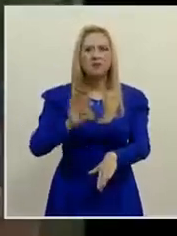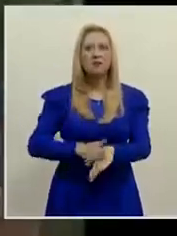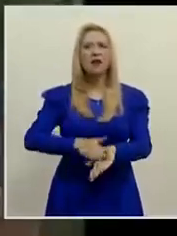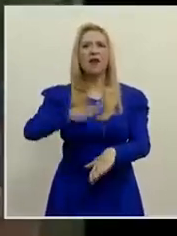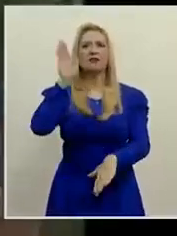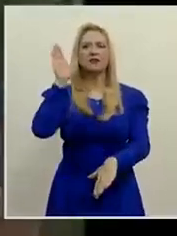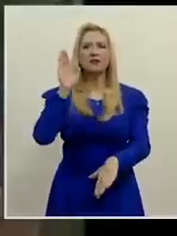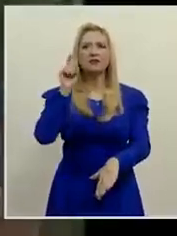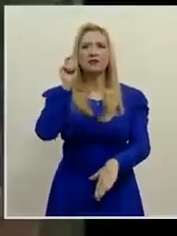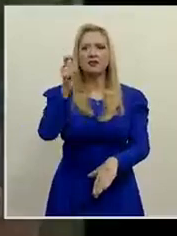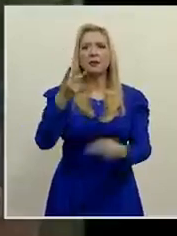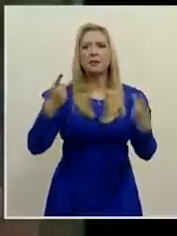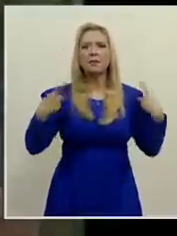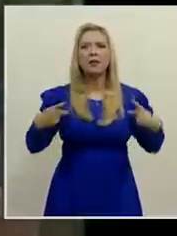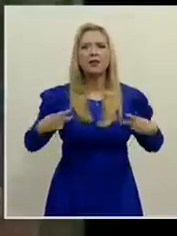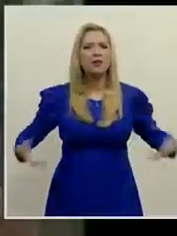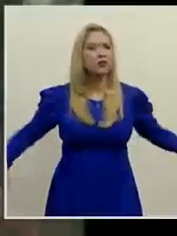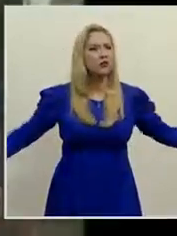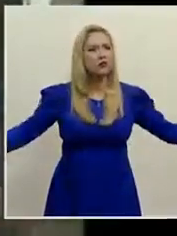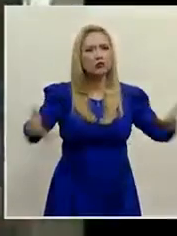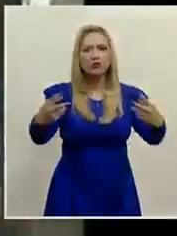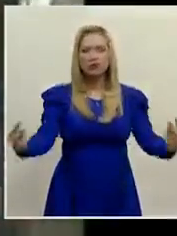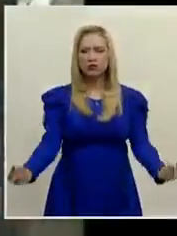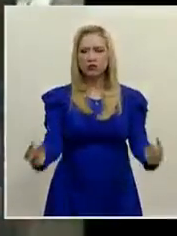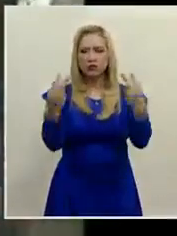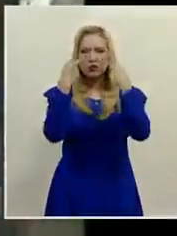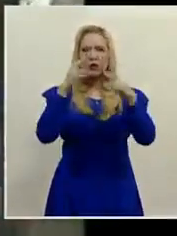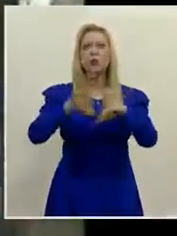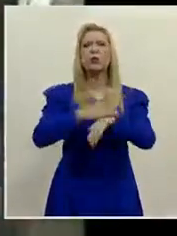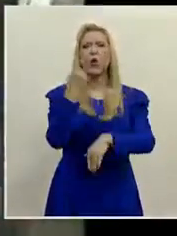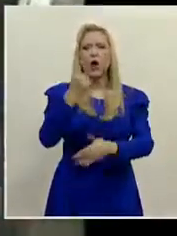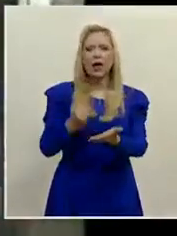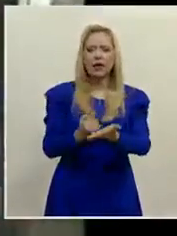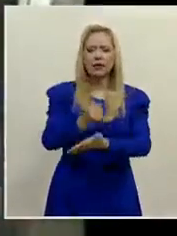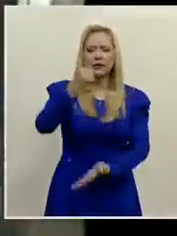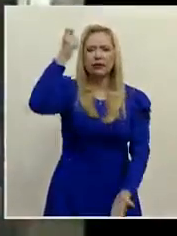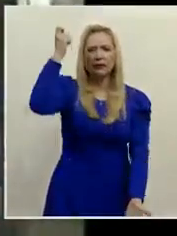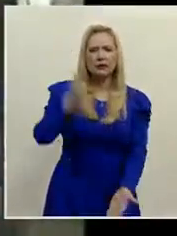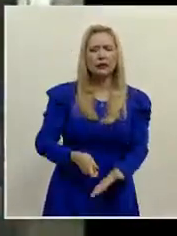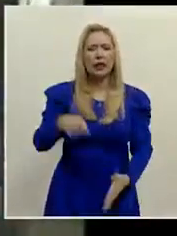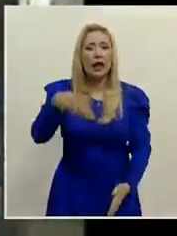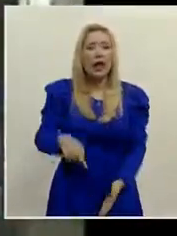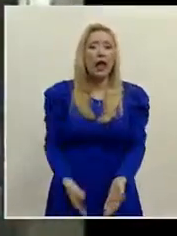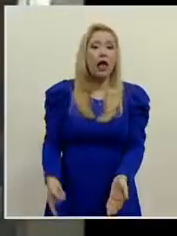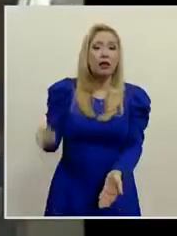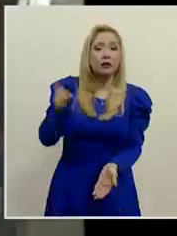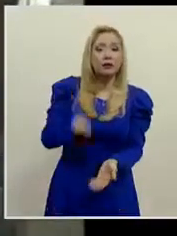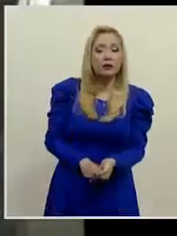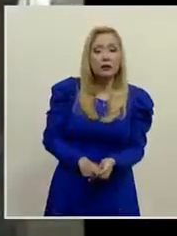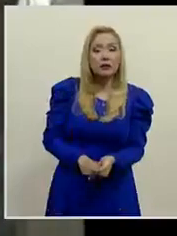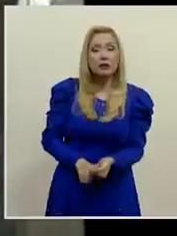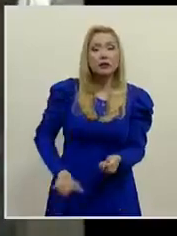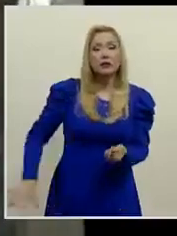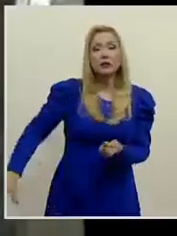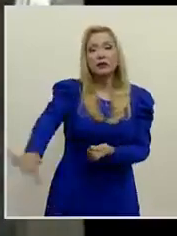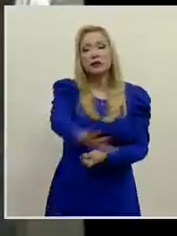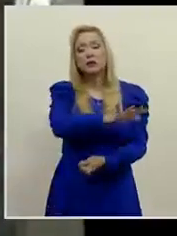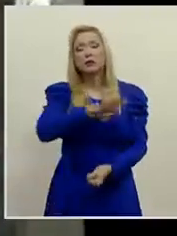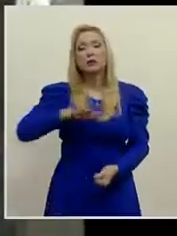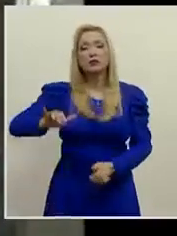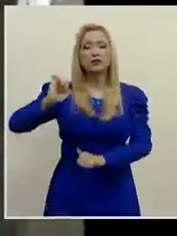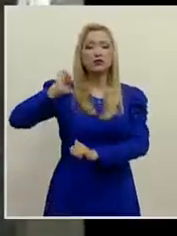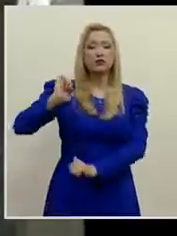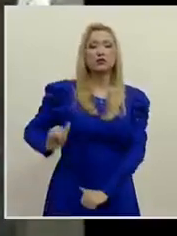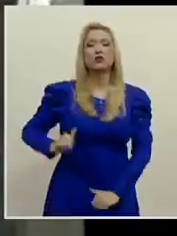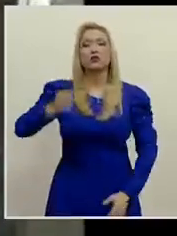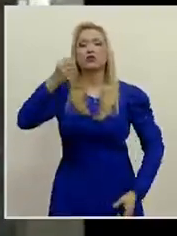vinculación entre la sociedad mexicana y las decisiones que se toman en el seno de los órganos de este